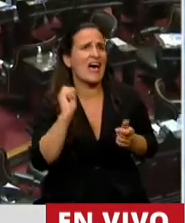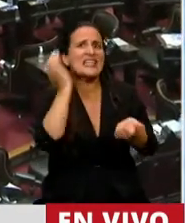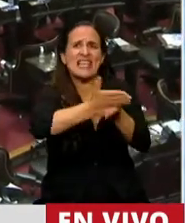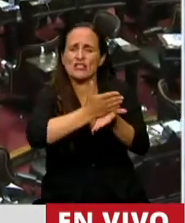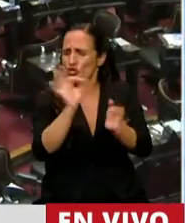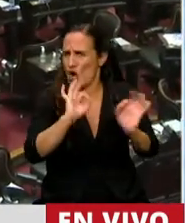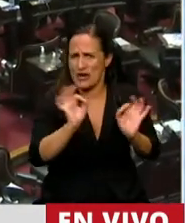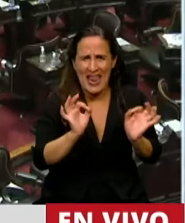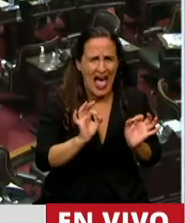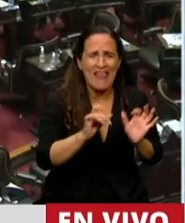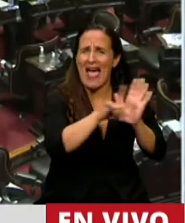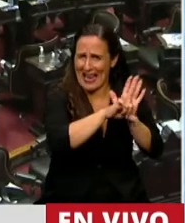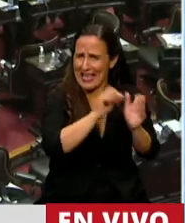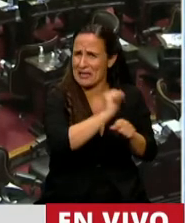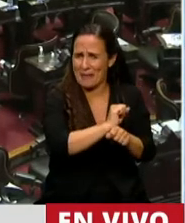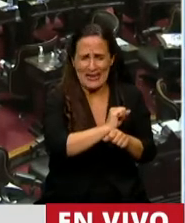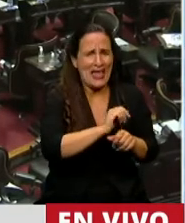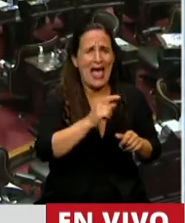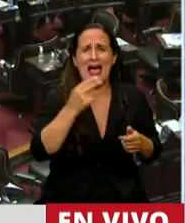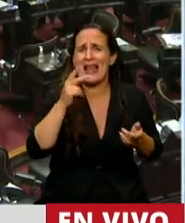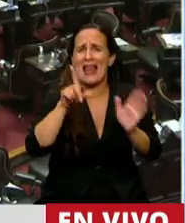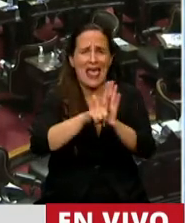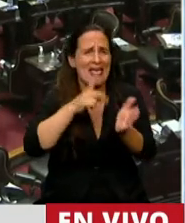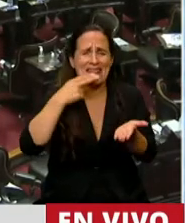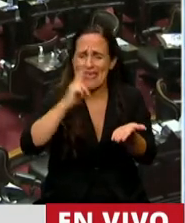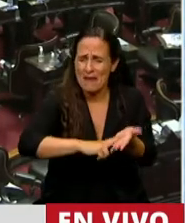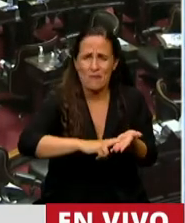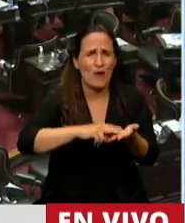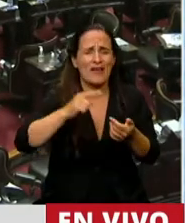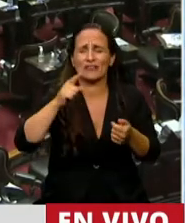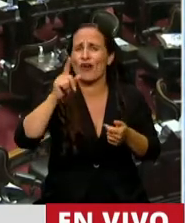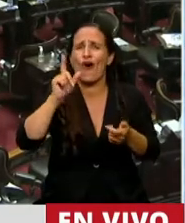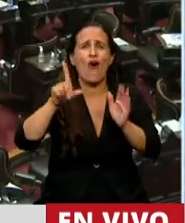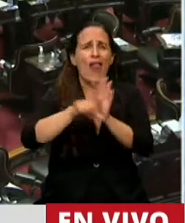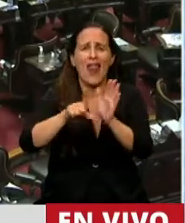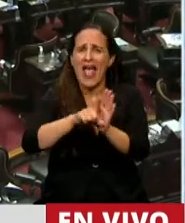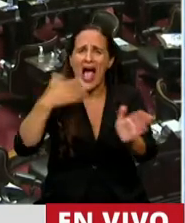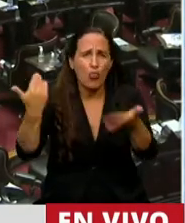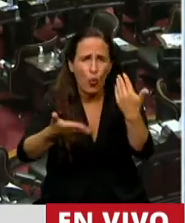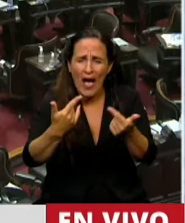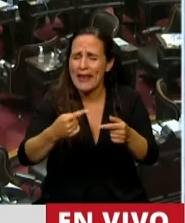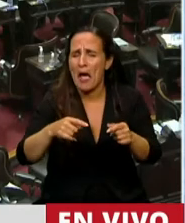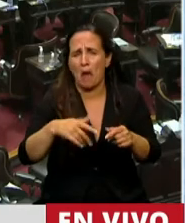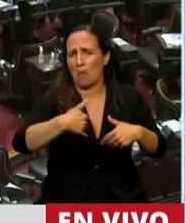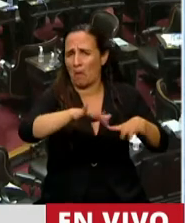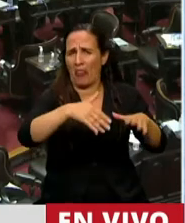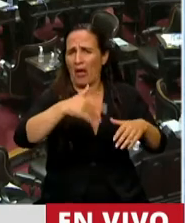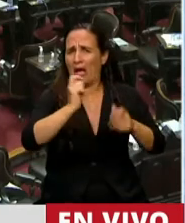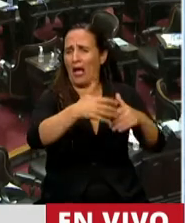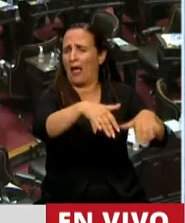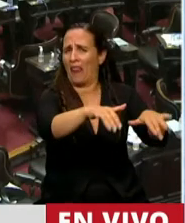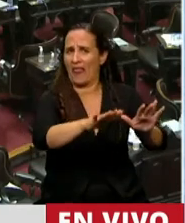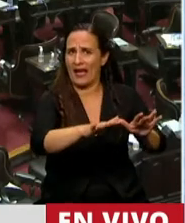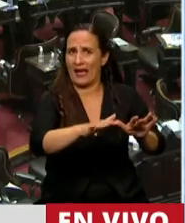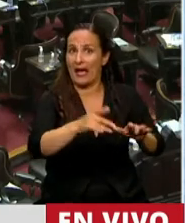leyes penales, en materia tributaria, cambiaria, aduanera. Eso sí, vengan a un